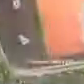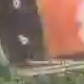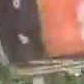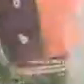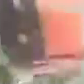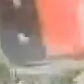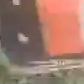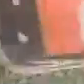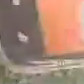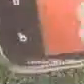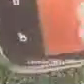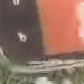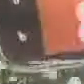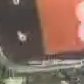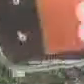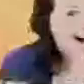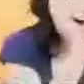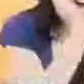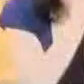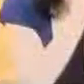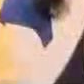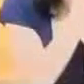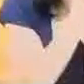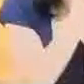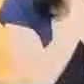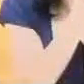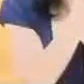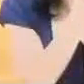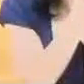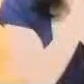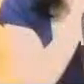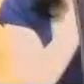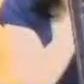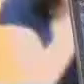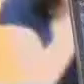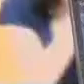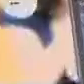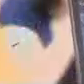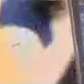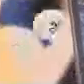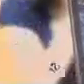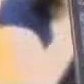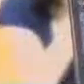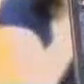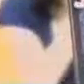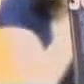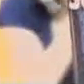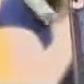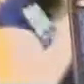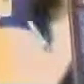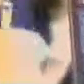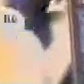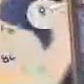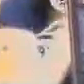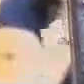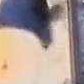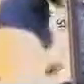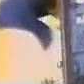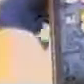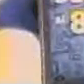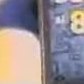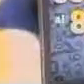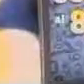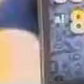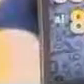¡GOL 8820! ¿Quieres saber si ganaste? Envía ya la palabra SUERTE al 8820